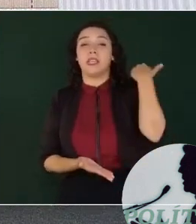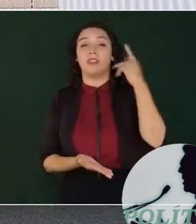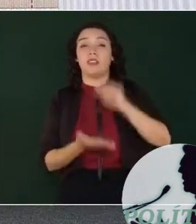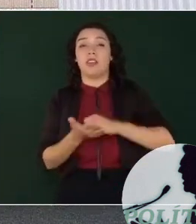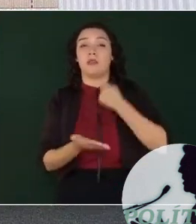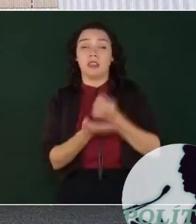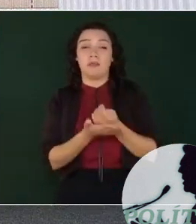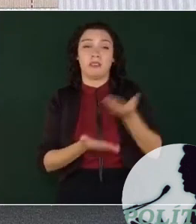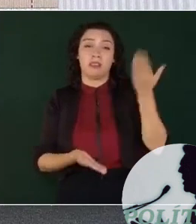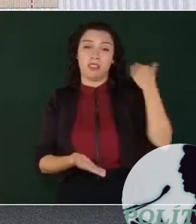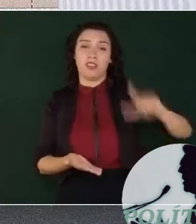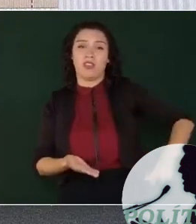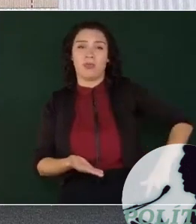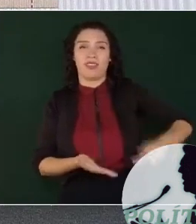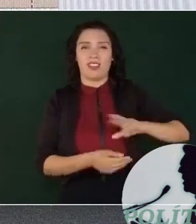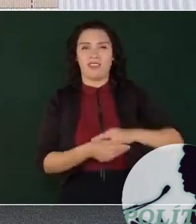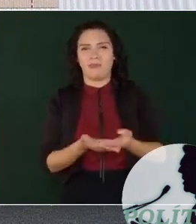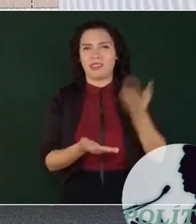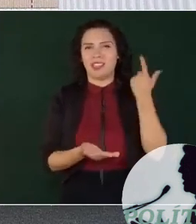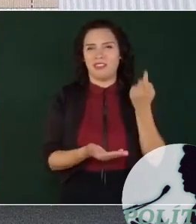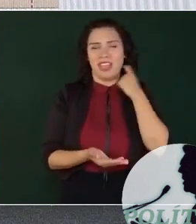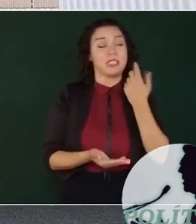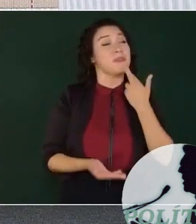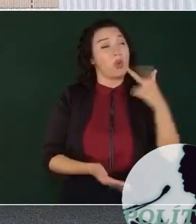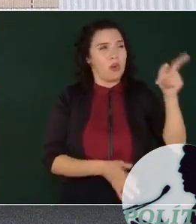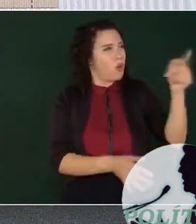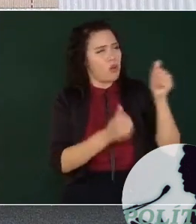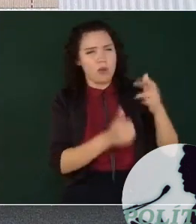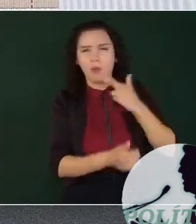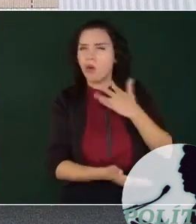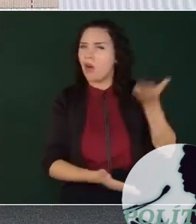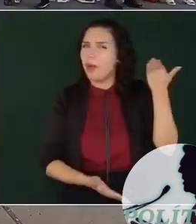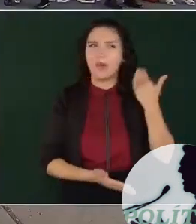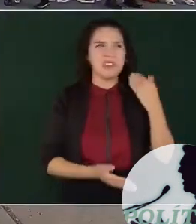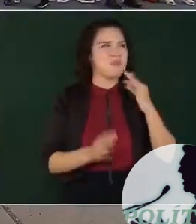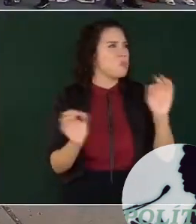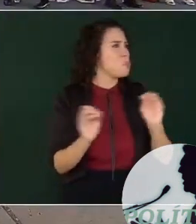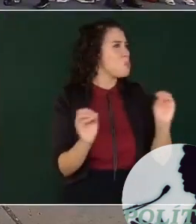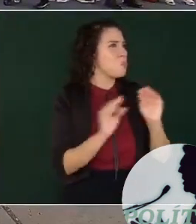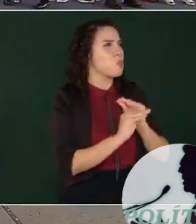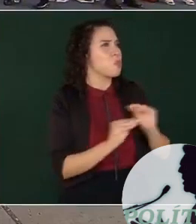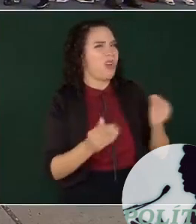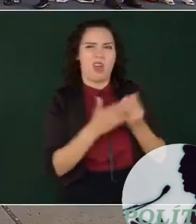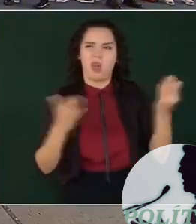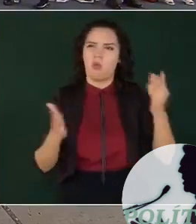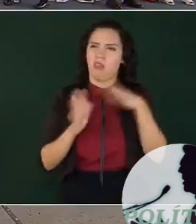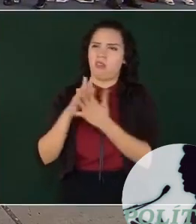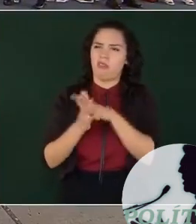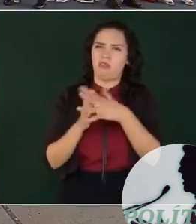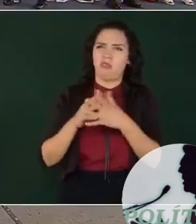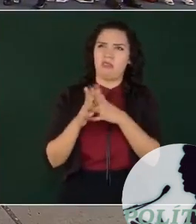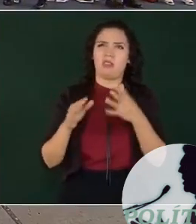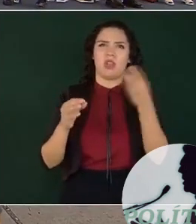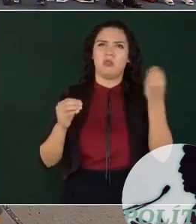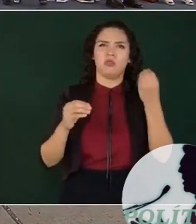con el pasado gobierno. Y me llamó la atención porque me enteré, lo